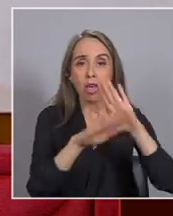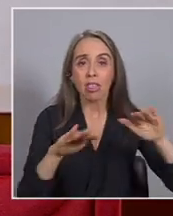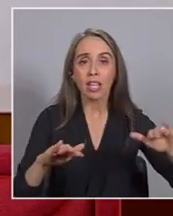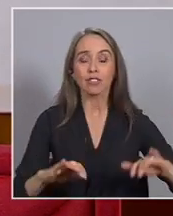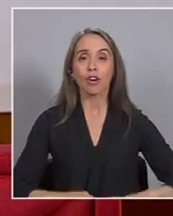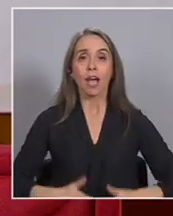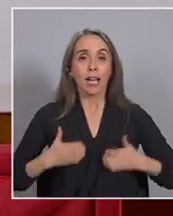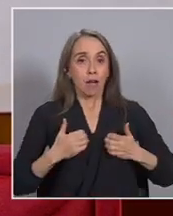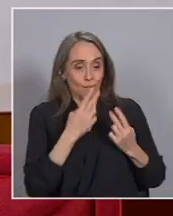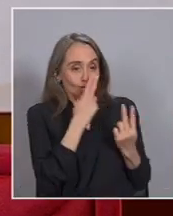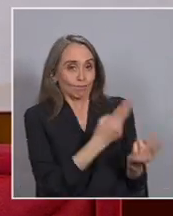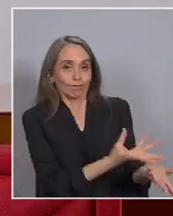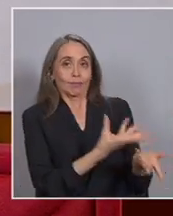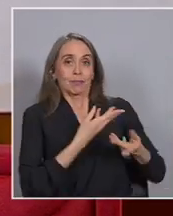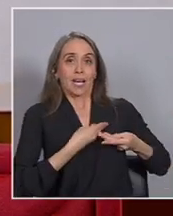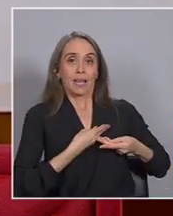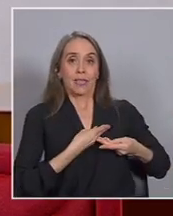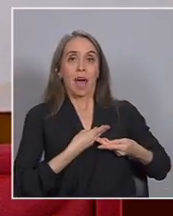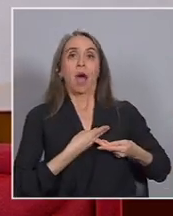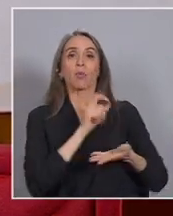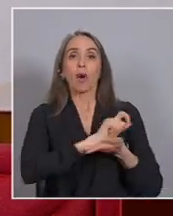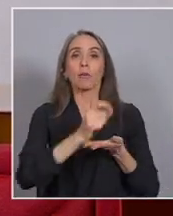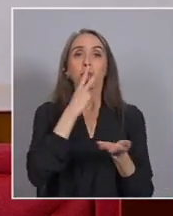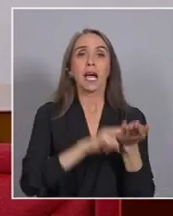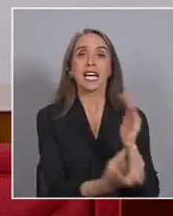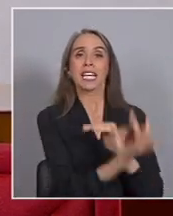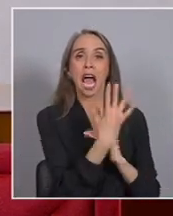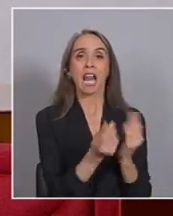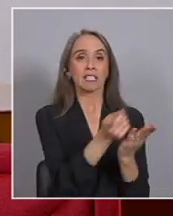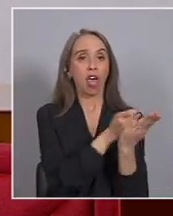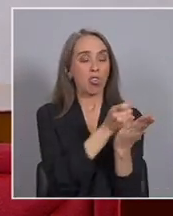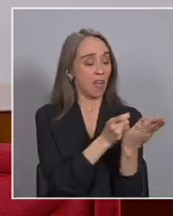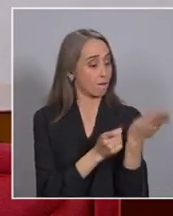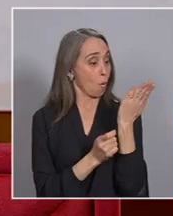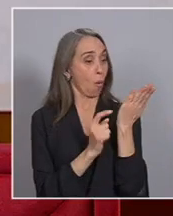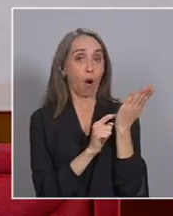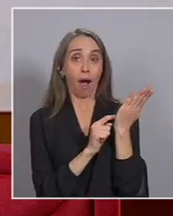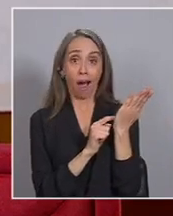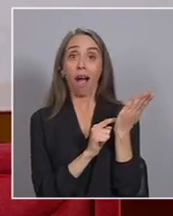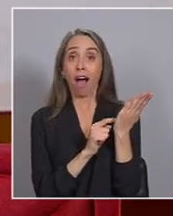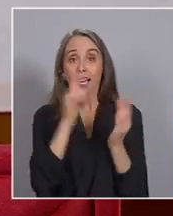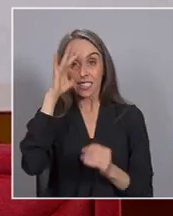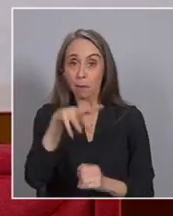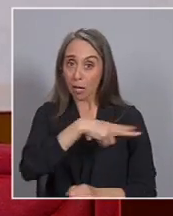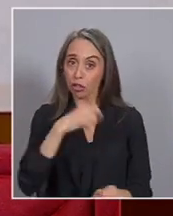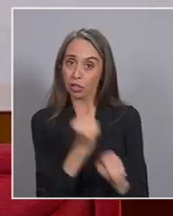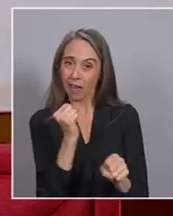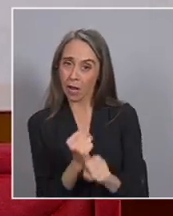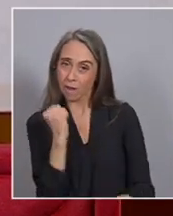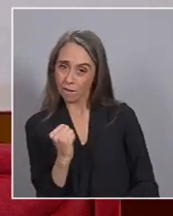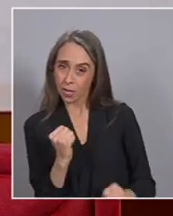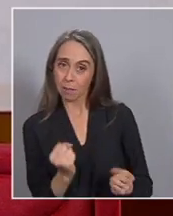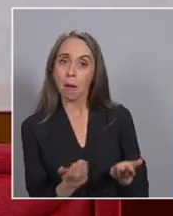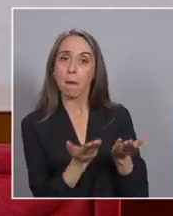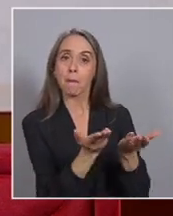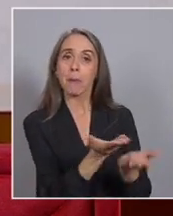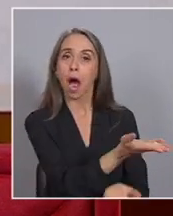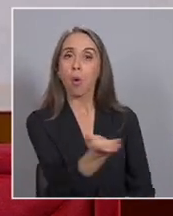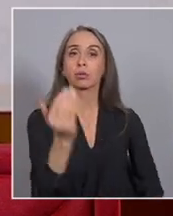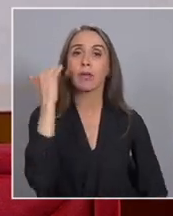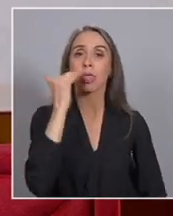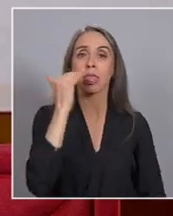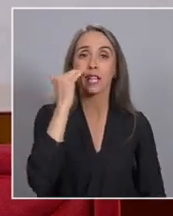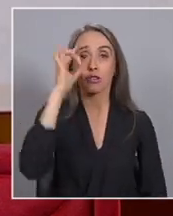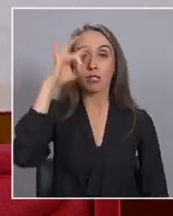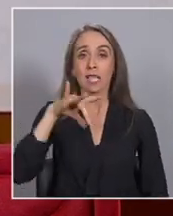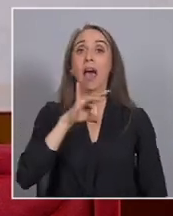que me transmiten en sus cartas, en sus dibujos. Sepan que estamos trabajando firmemente para ustedes, porque sabemos